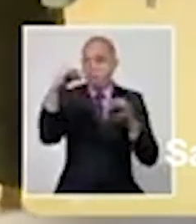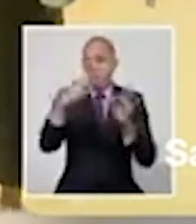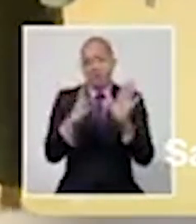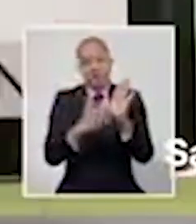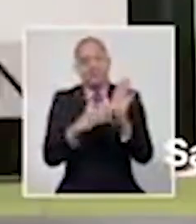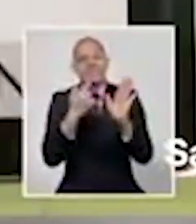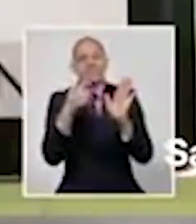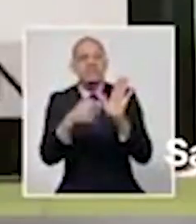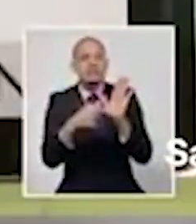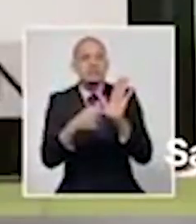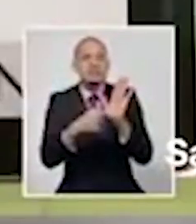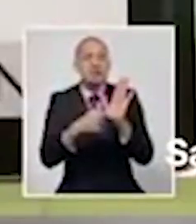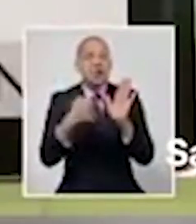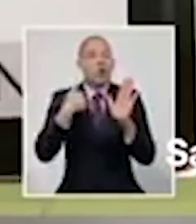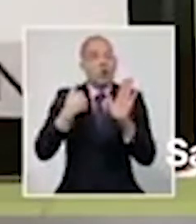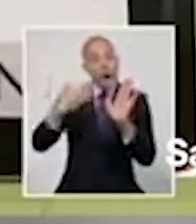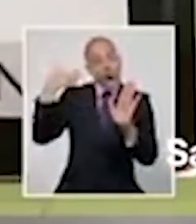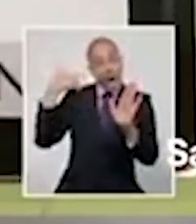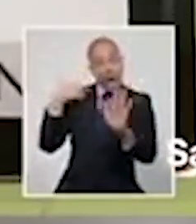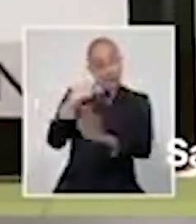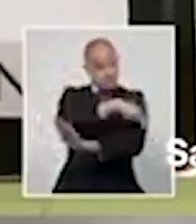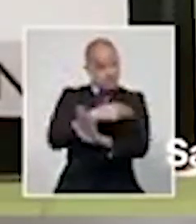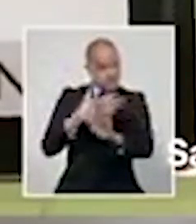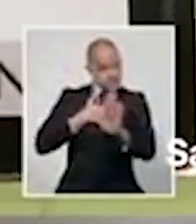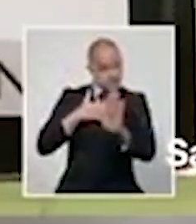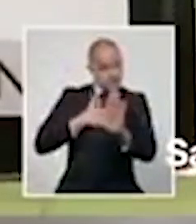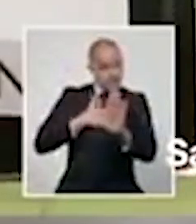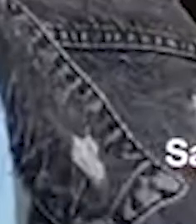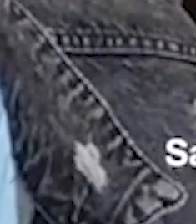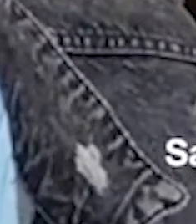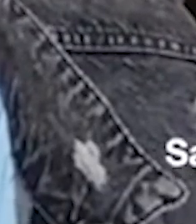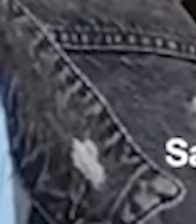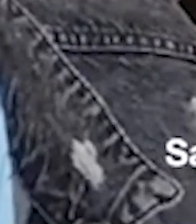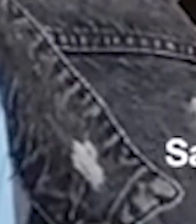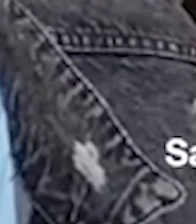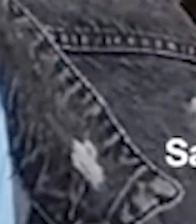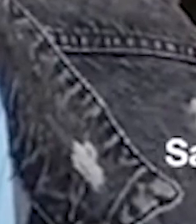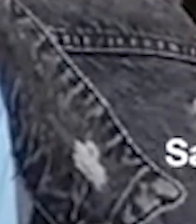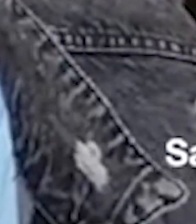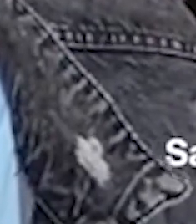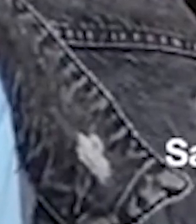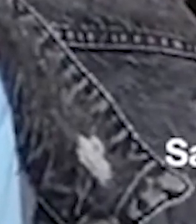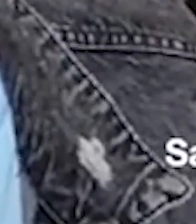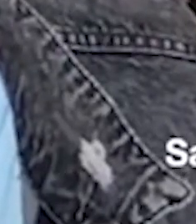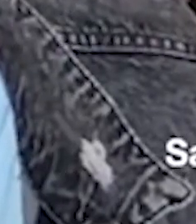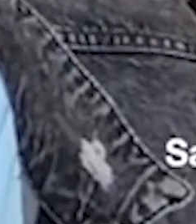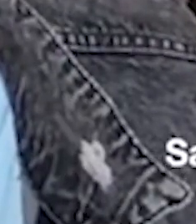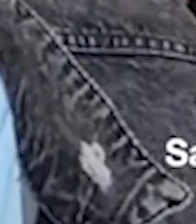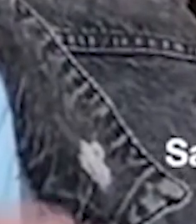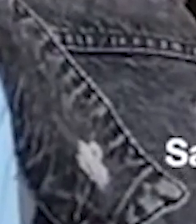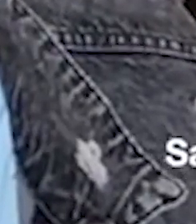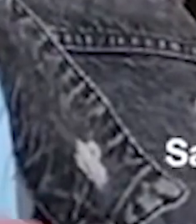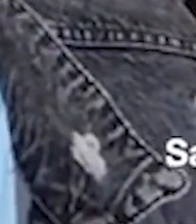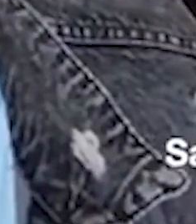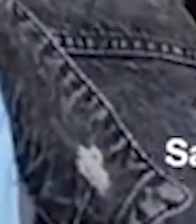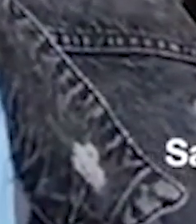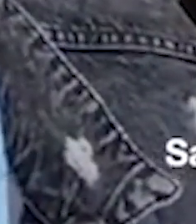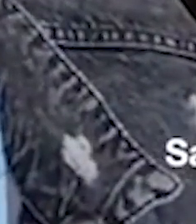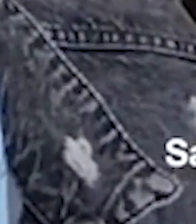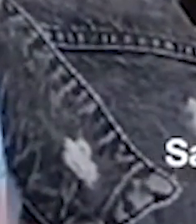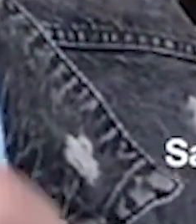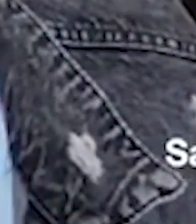que llegue hoy a cuba escúcheme todo aquel viajero que llegue hoy a cuba